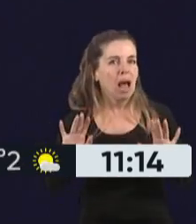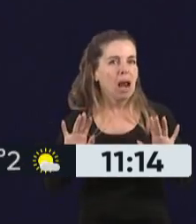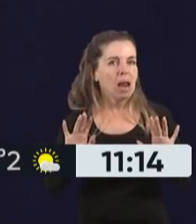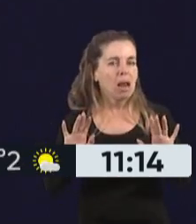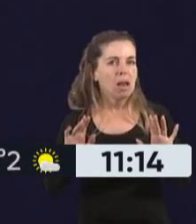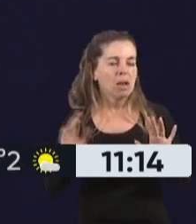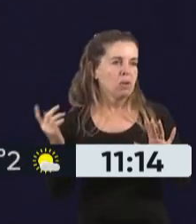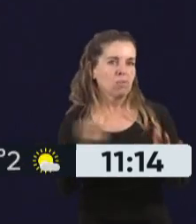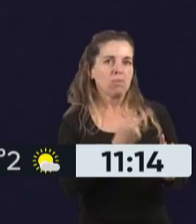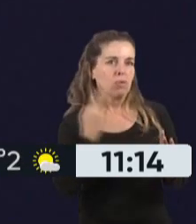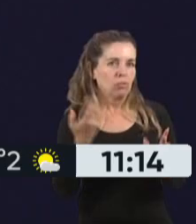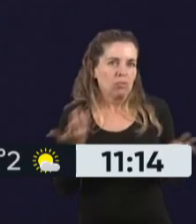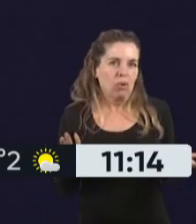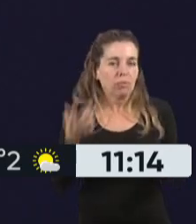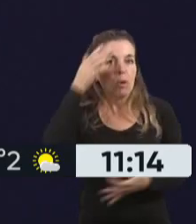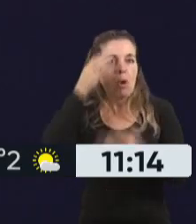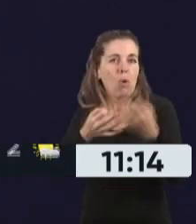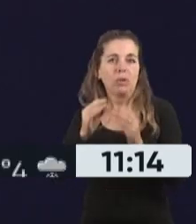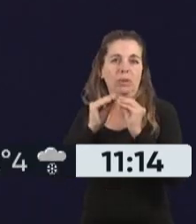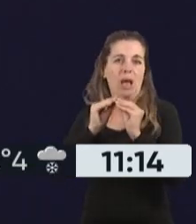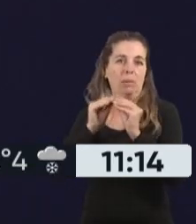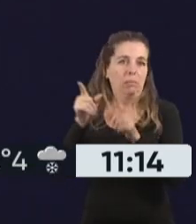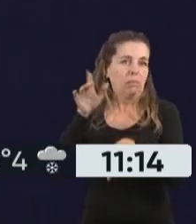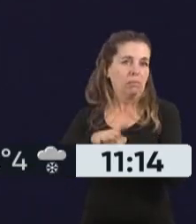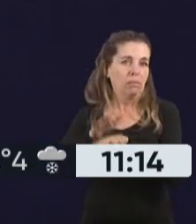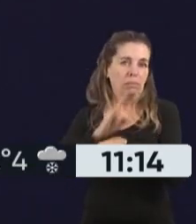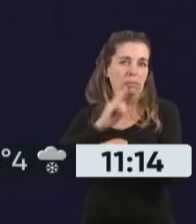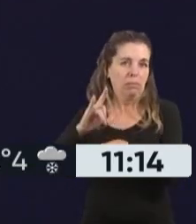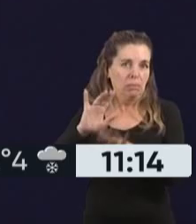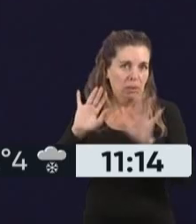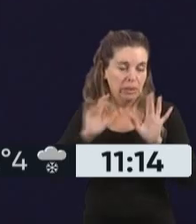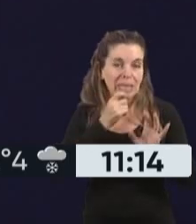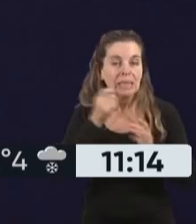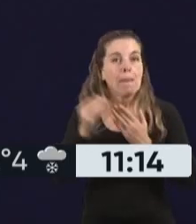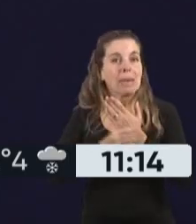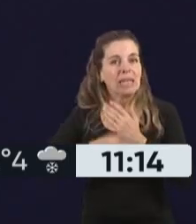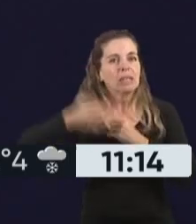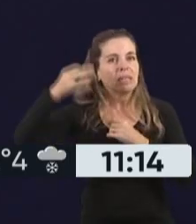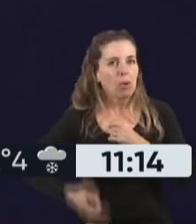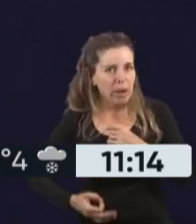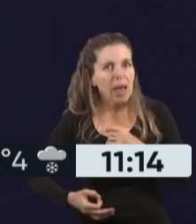No hay mucho más para decir, digamos. En tal caso, si efectivamente eso se demuestra, el Ministerio de Seguridad tomará las